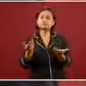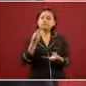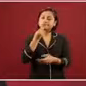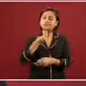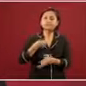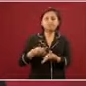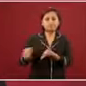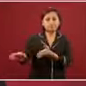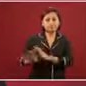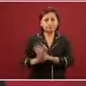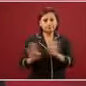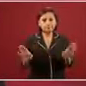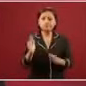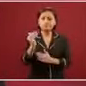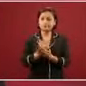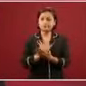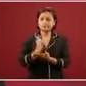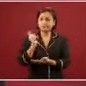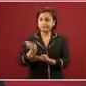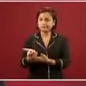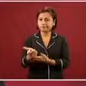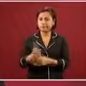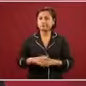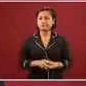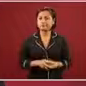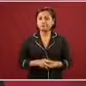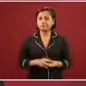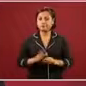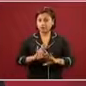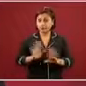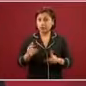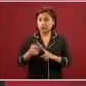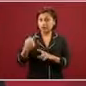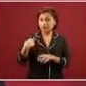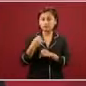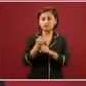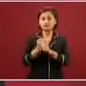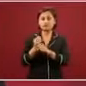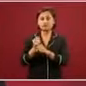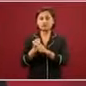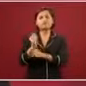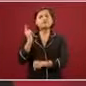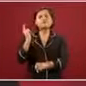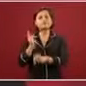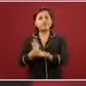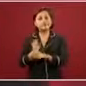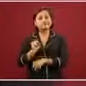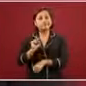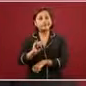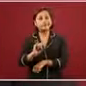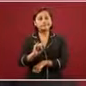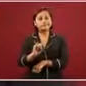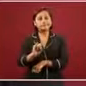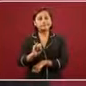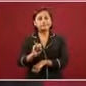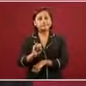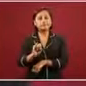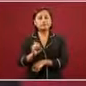Se comprobó, entre otras cosas, que 14,000